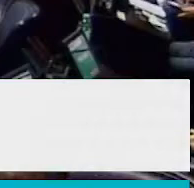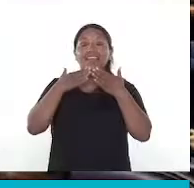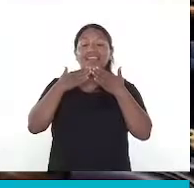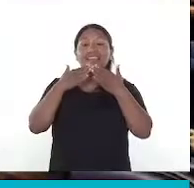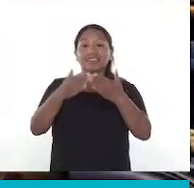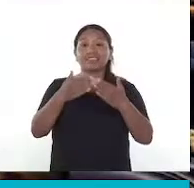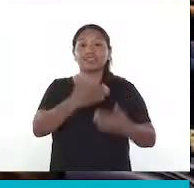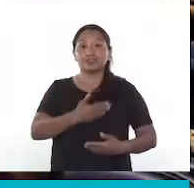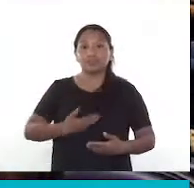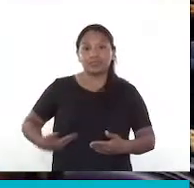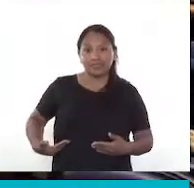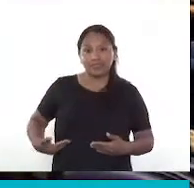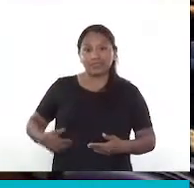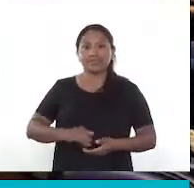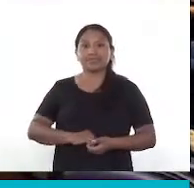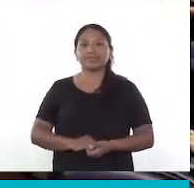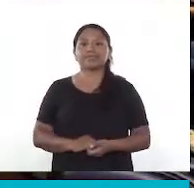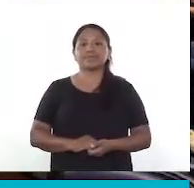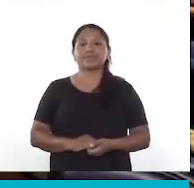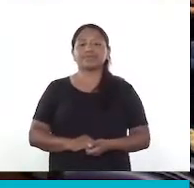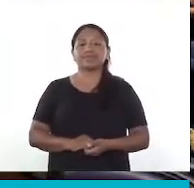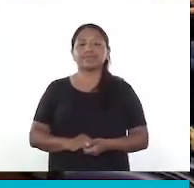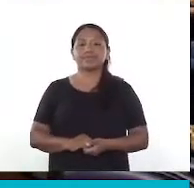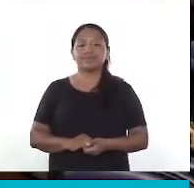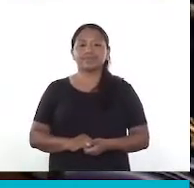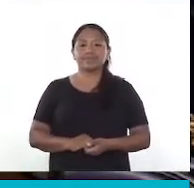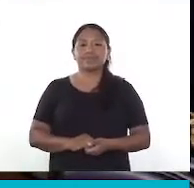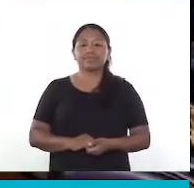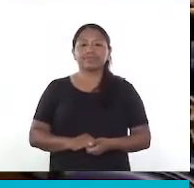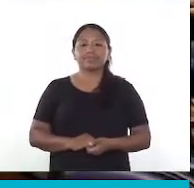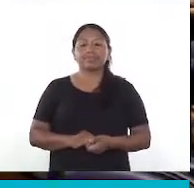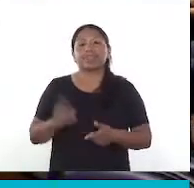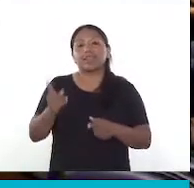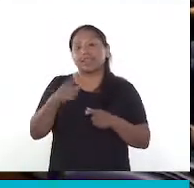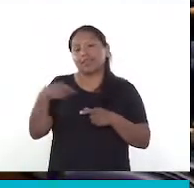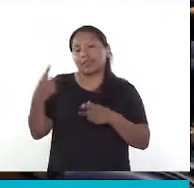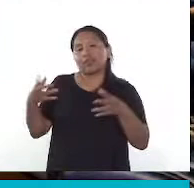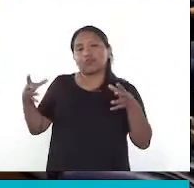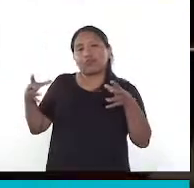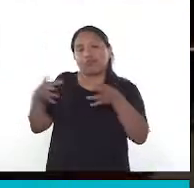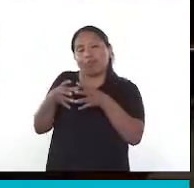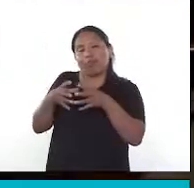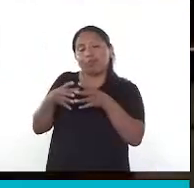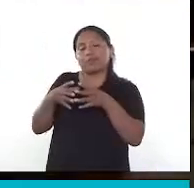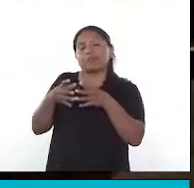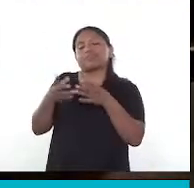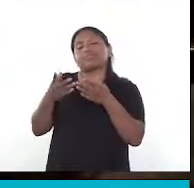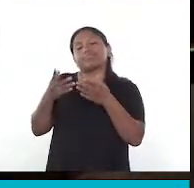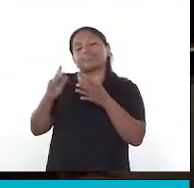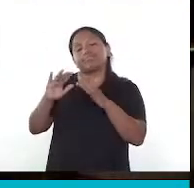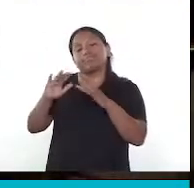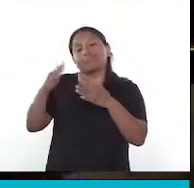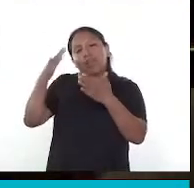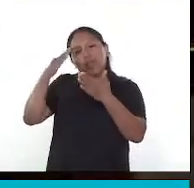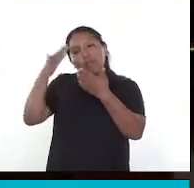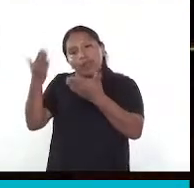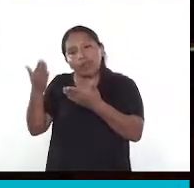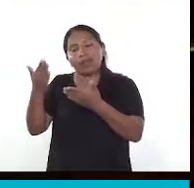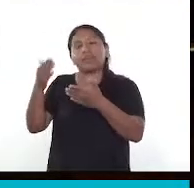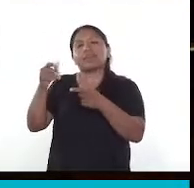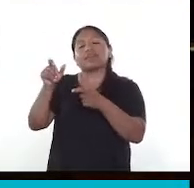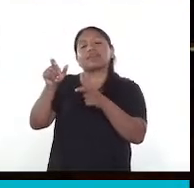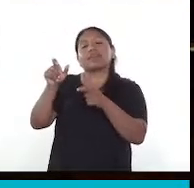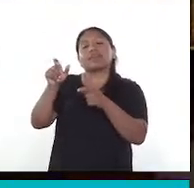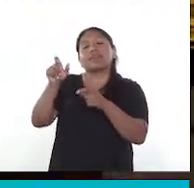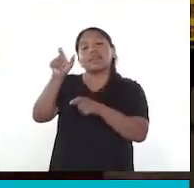siguiente s para de ir desde este bloque a los homenajes a los caídos en la